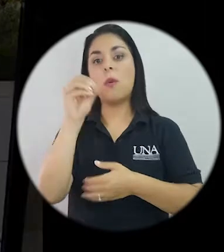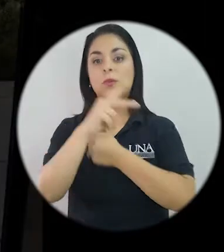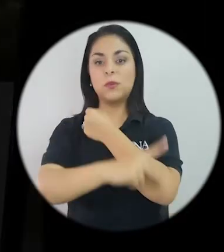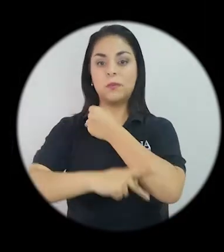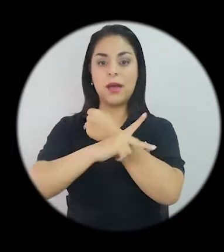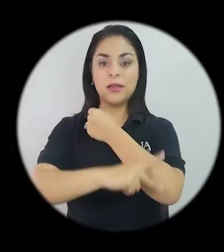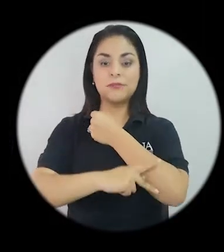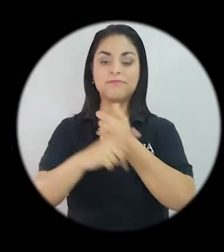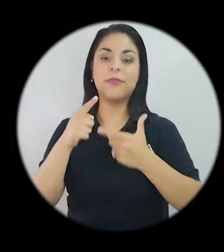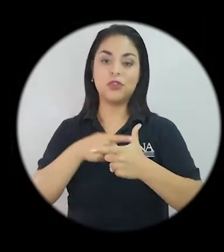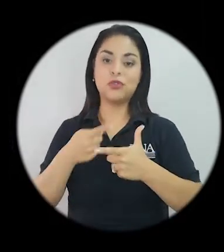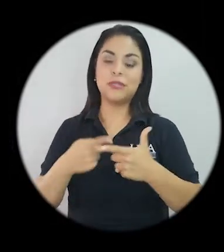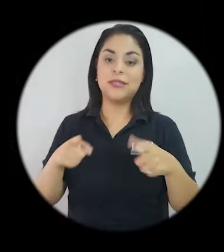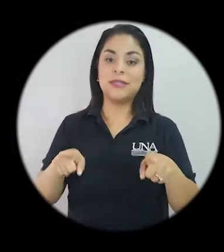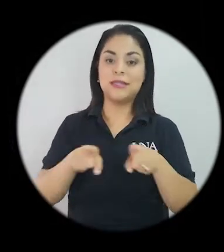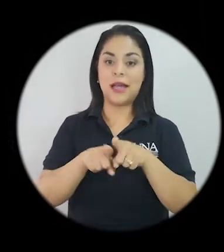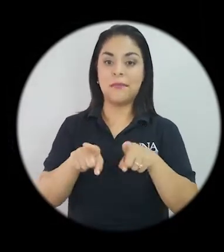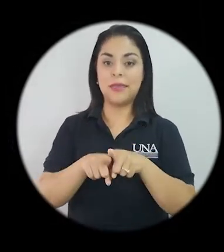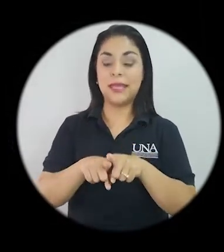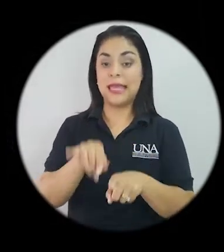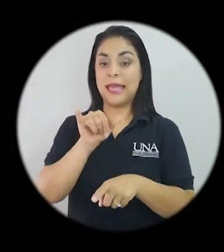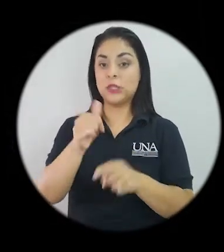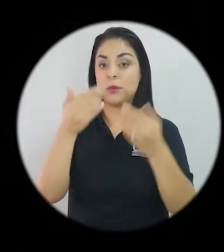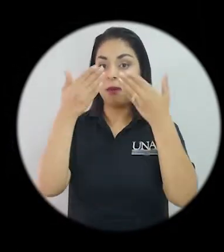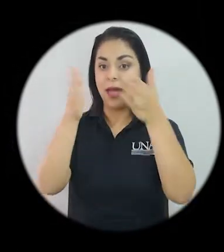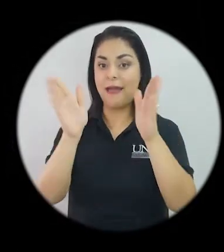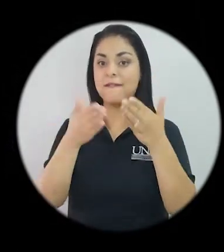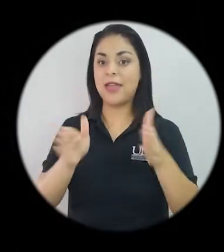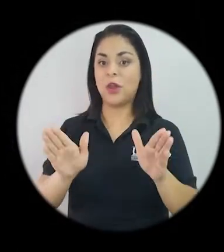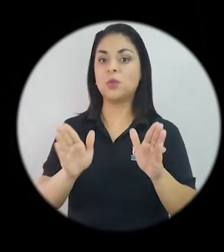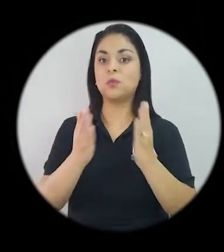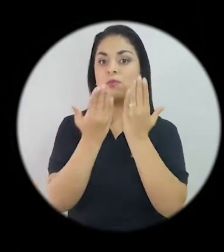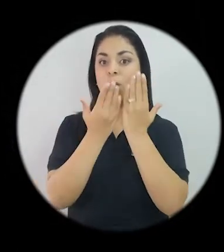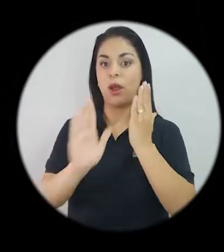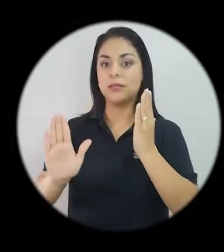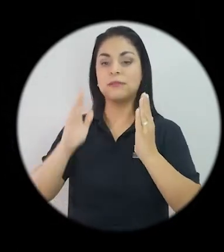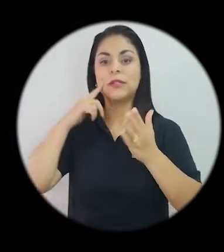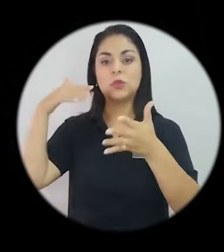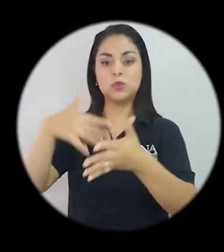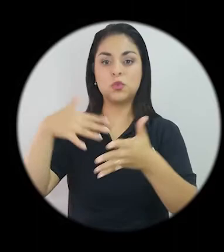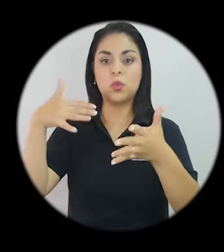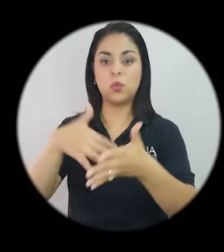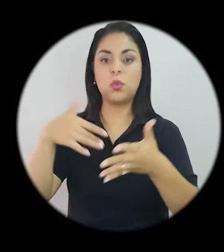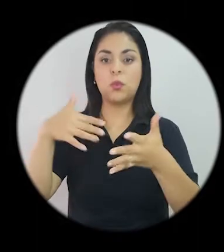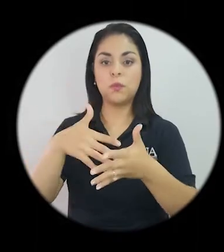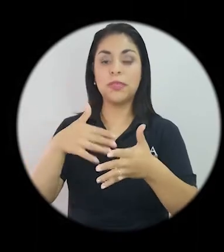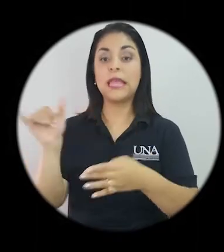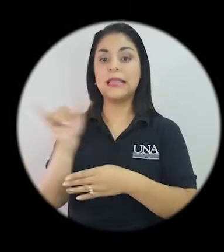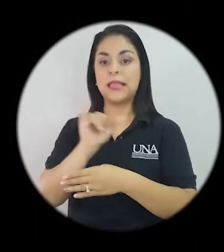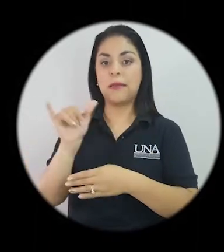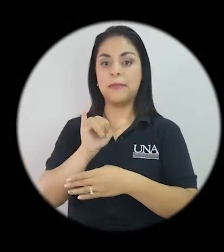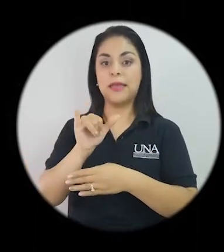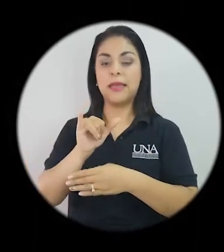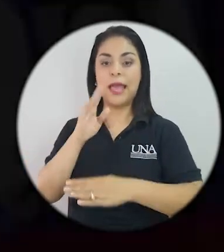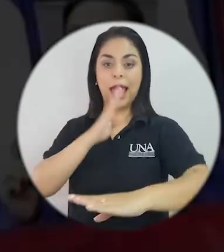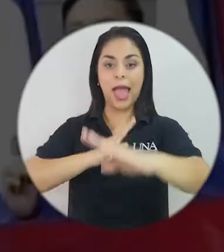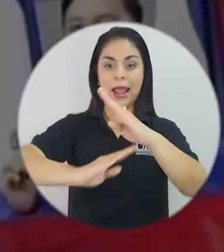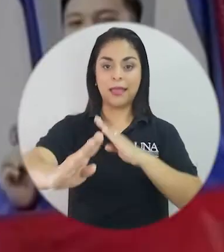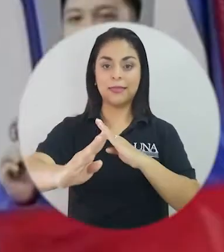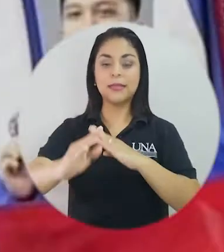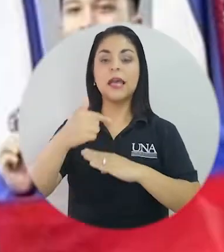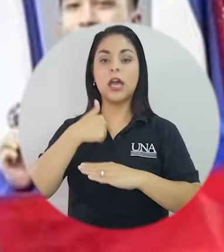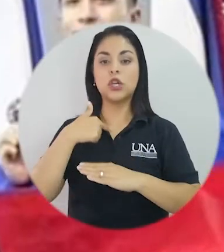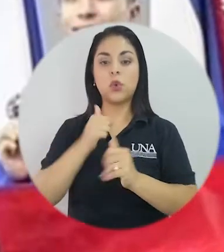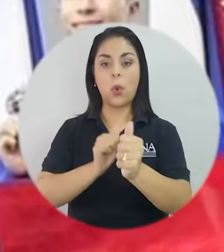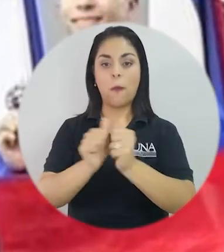país. Entonces también es algo que me ha abierto muchas puertas a nivel de estudio y a nivel de la parte de karate, que es en lo que